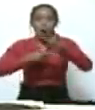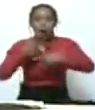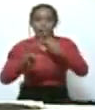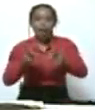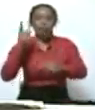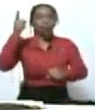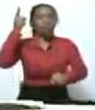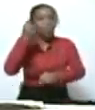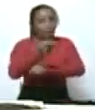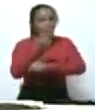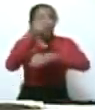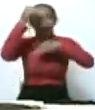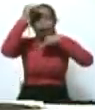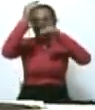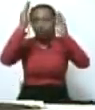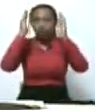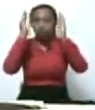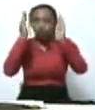ser atendida.